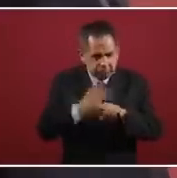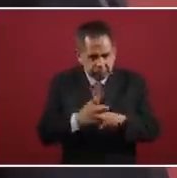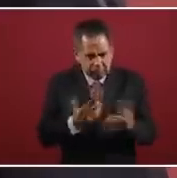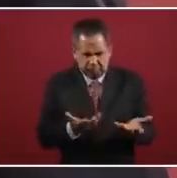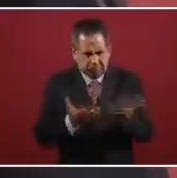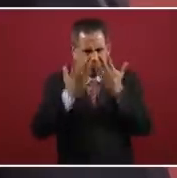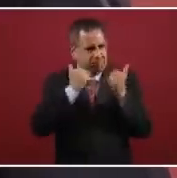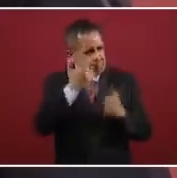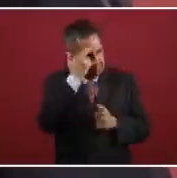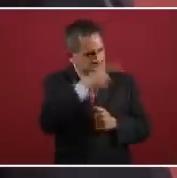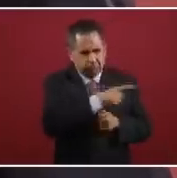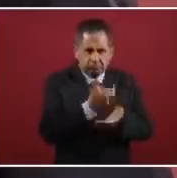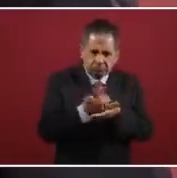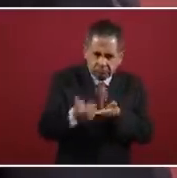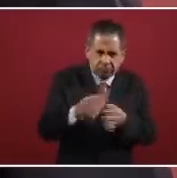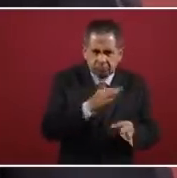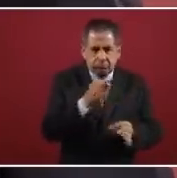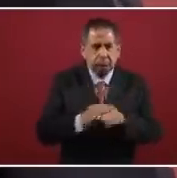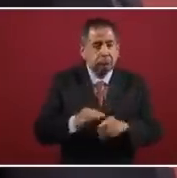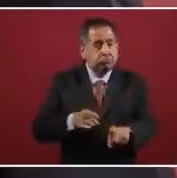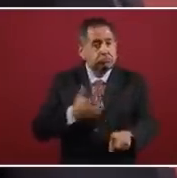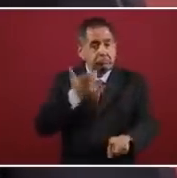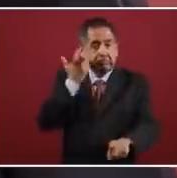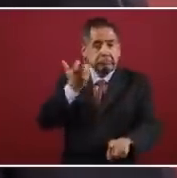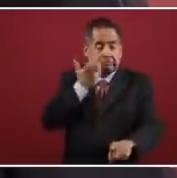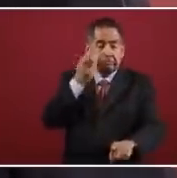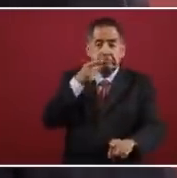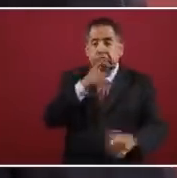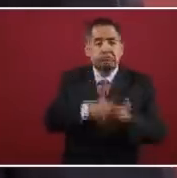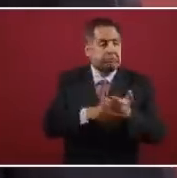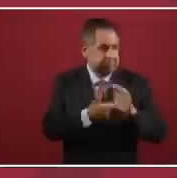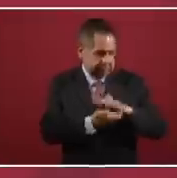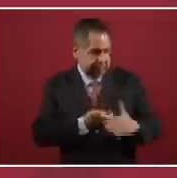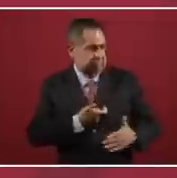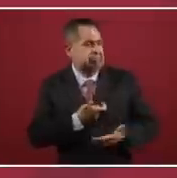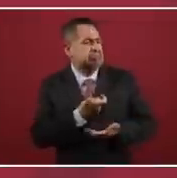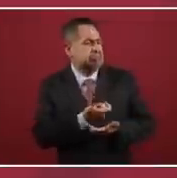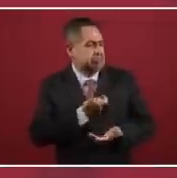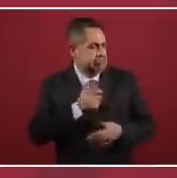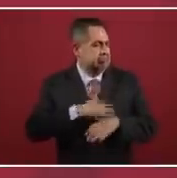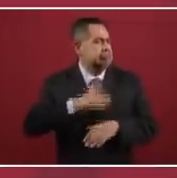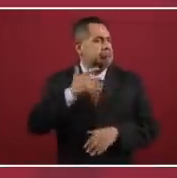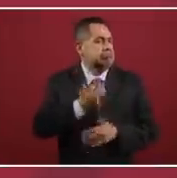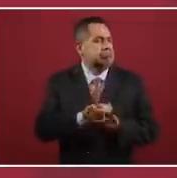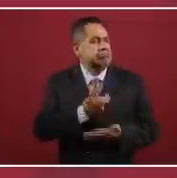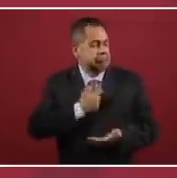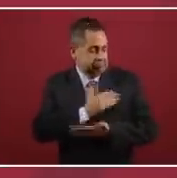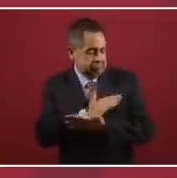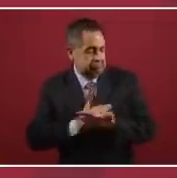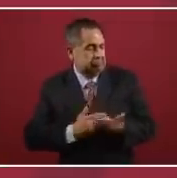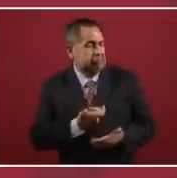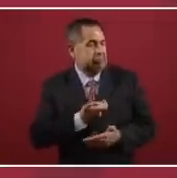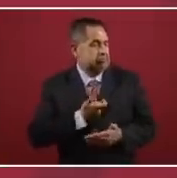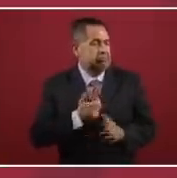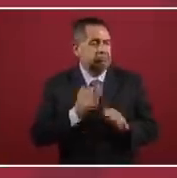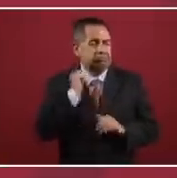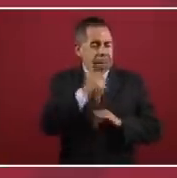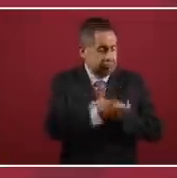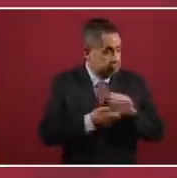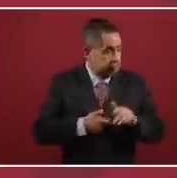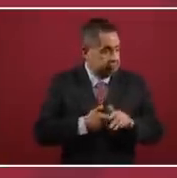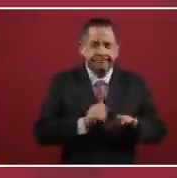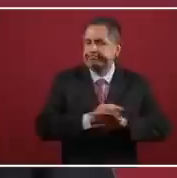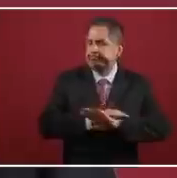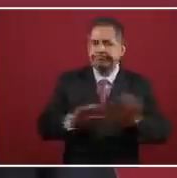razón, sino es porque están pidiendo un moche, una extorsión,